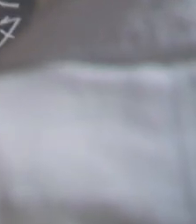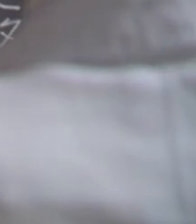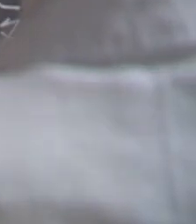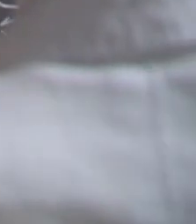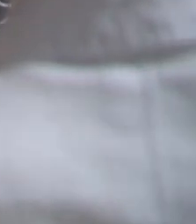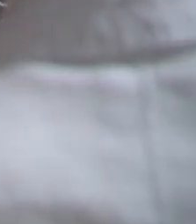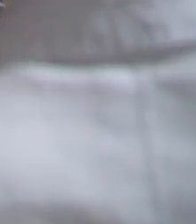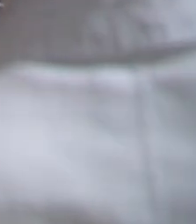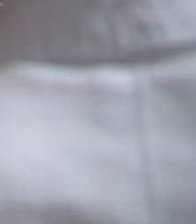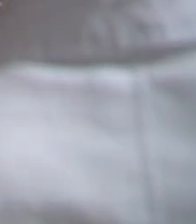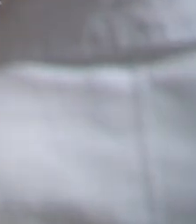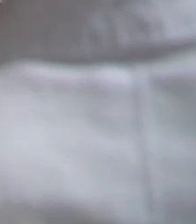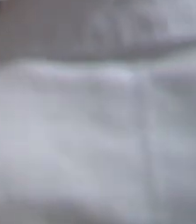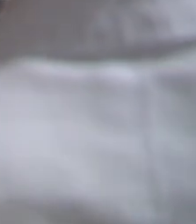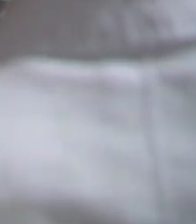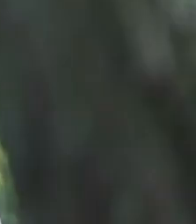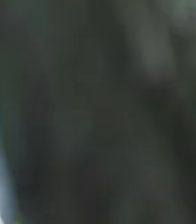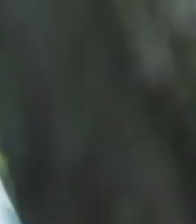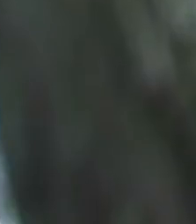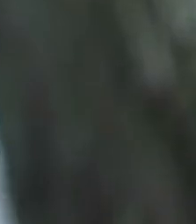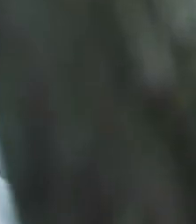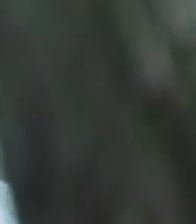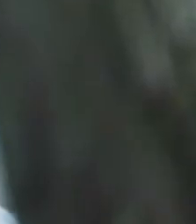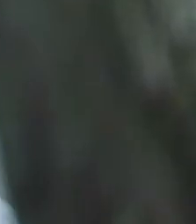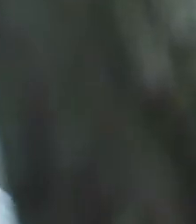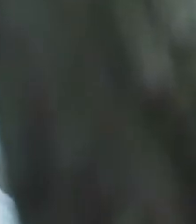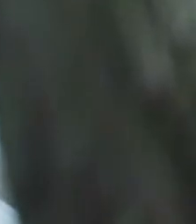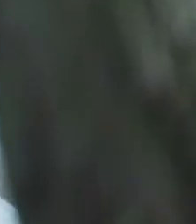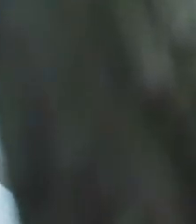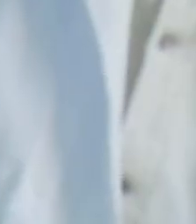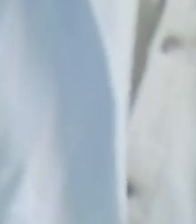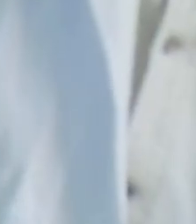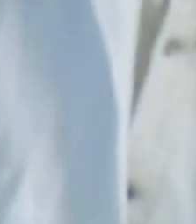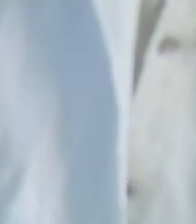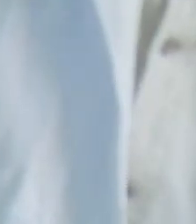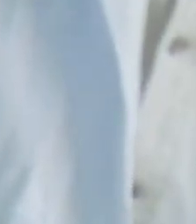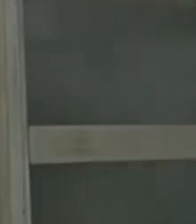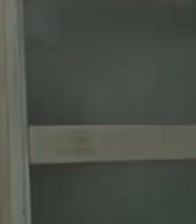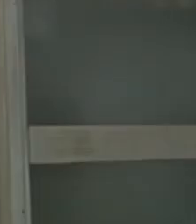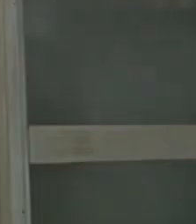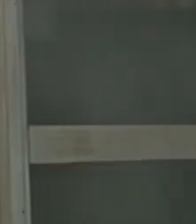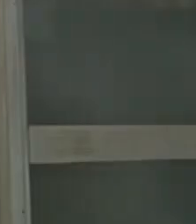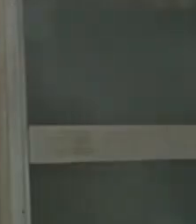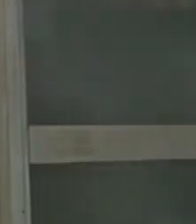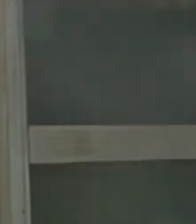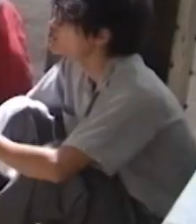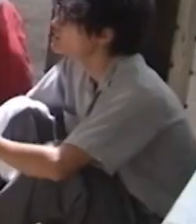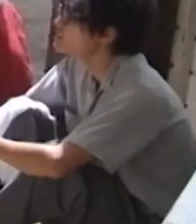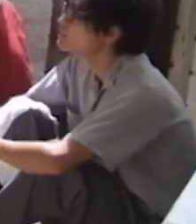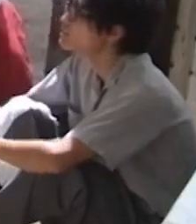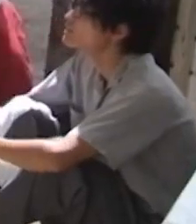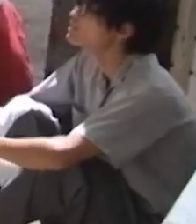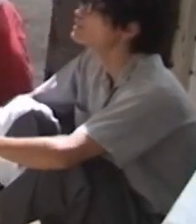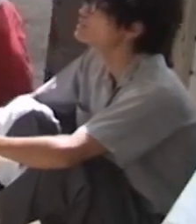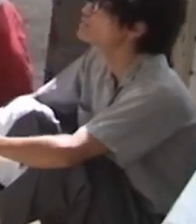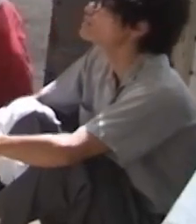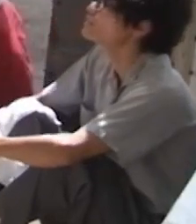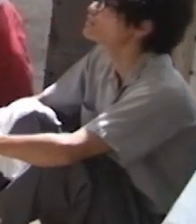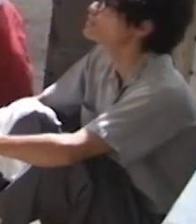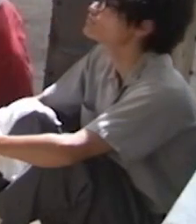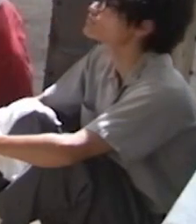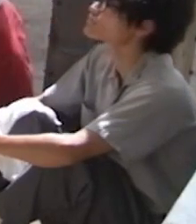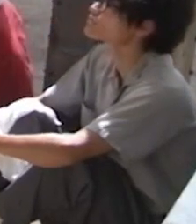¿De dónde obtendremos la proteína de origen animal? ¡Encontré uno! ¿Los sapos? ¿Los sapos explotaron? Pero no me voy a rendir.